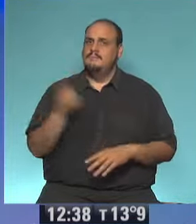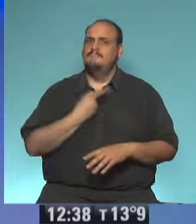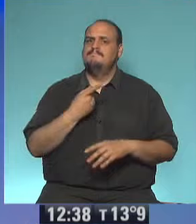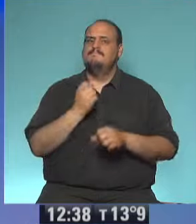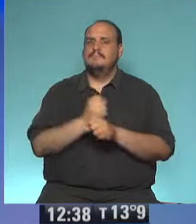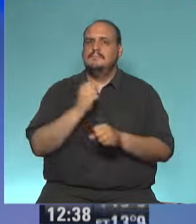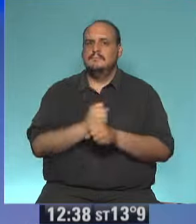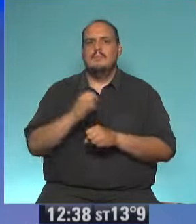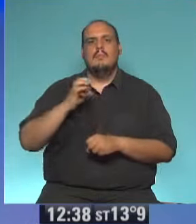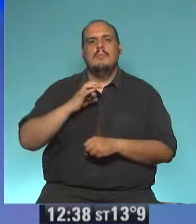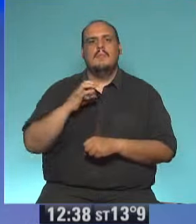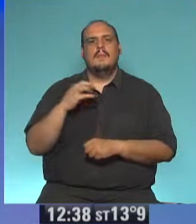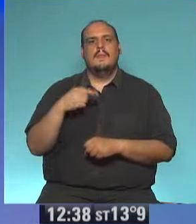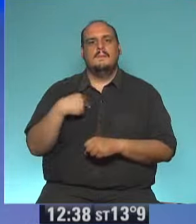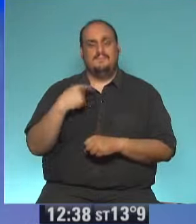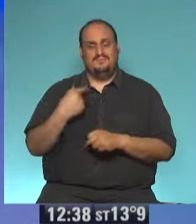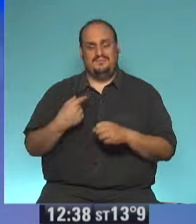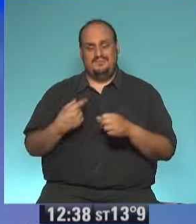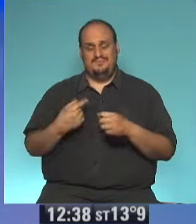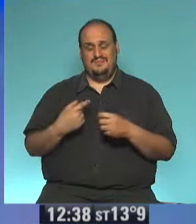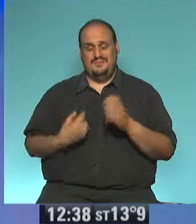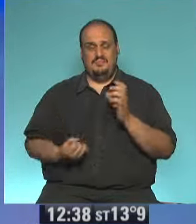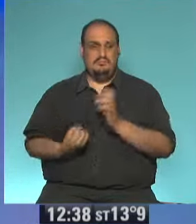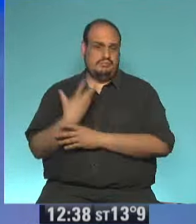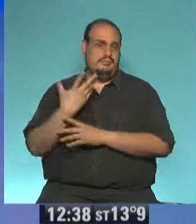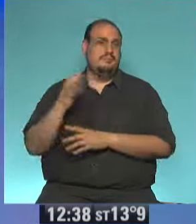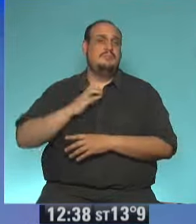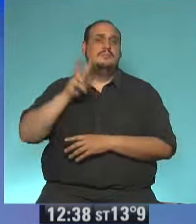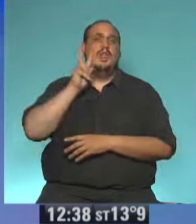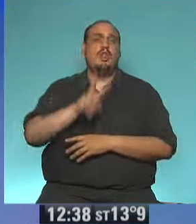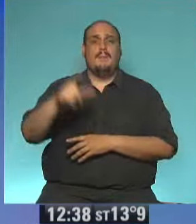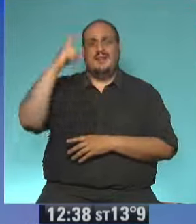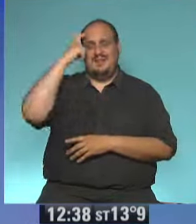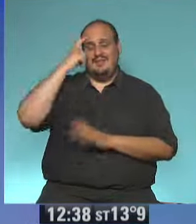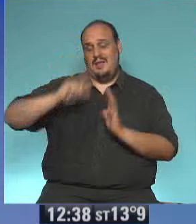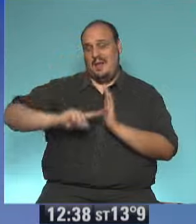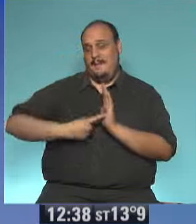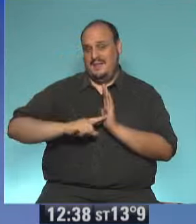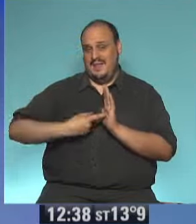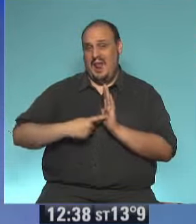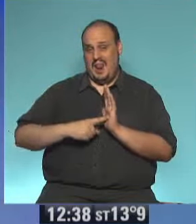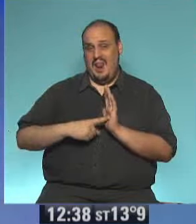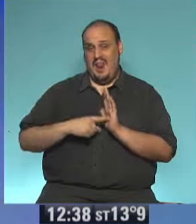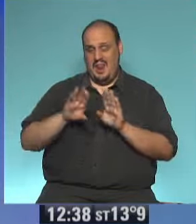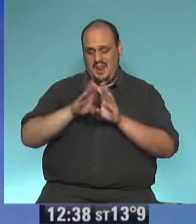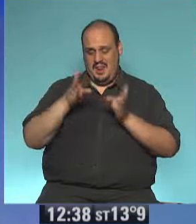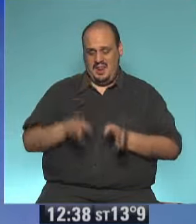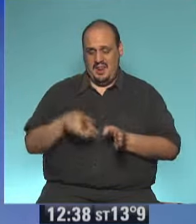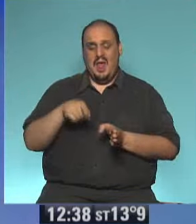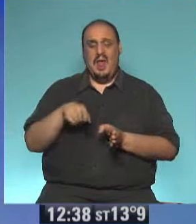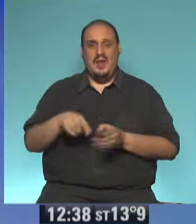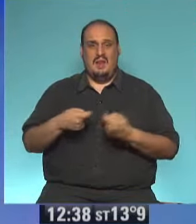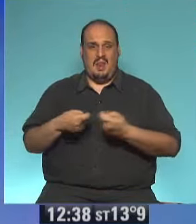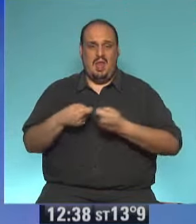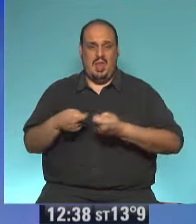la cooperativa donde yo estoy, nació en el 2010, estamos en la ciudad de Buenos Aires, o sea, tenemos nuestro punto de venta en la